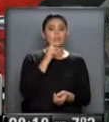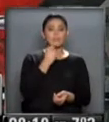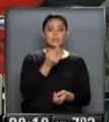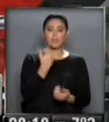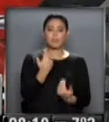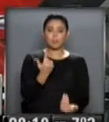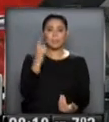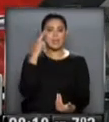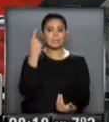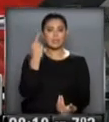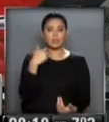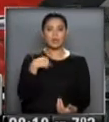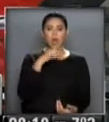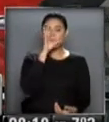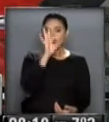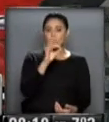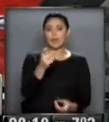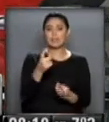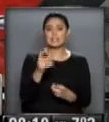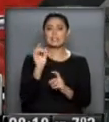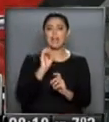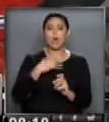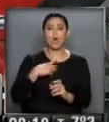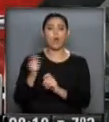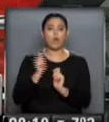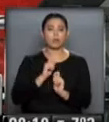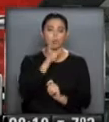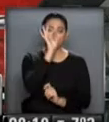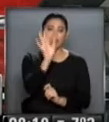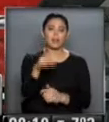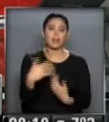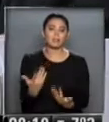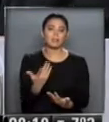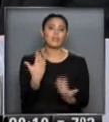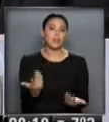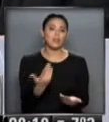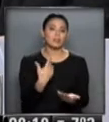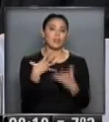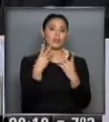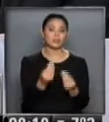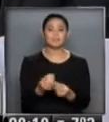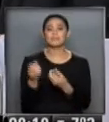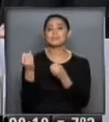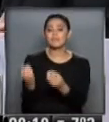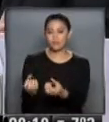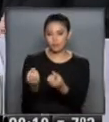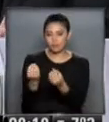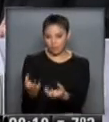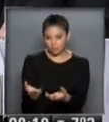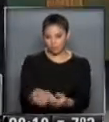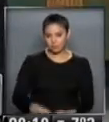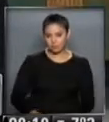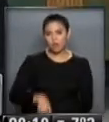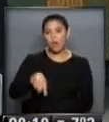que uno nunca va a estar en esa situación y sacar américa no se adelanta exactamente bien como a decir roberto es otro